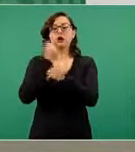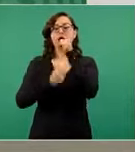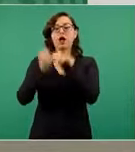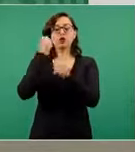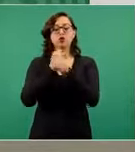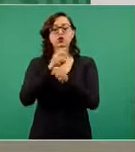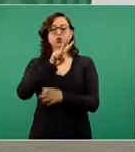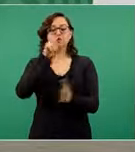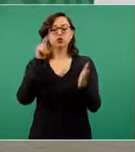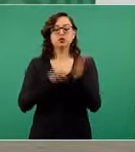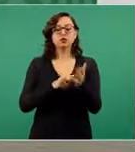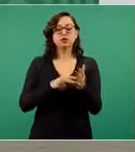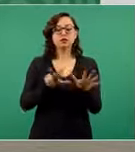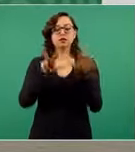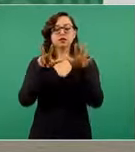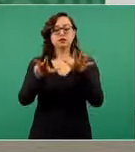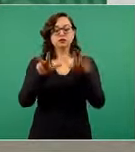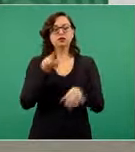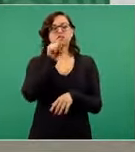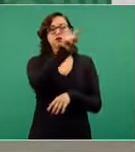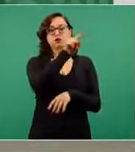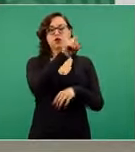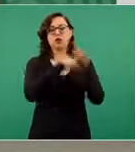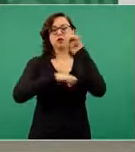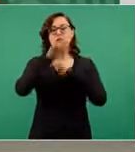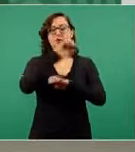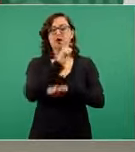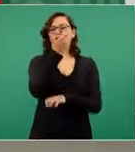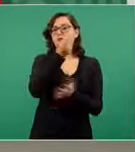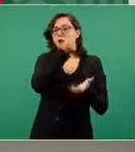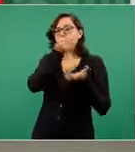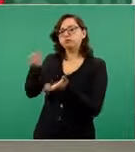están financiando a este grupo.